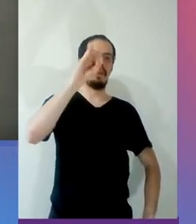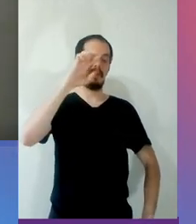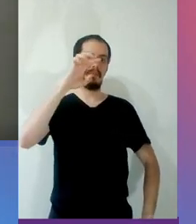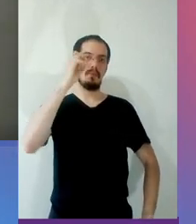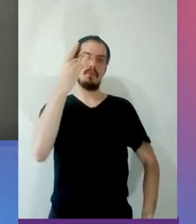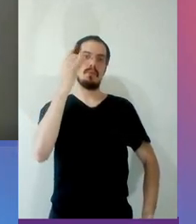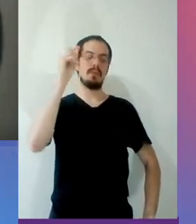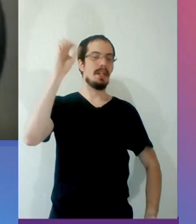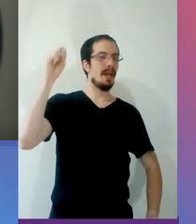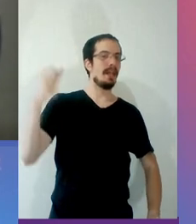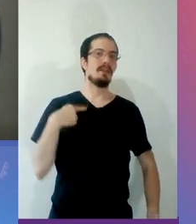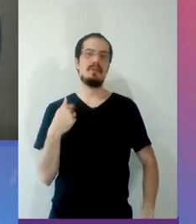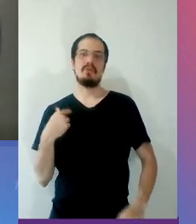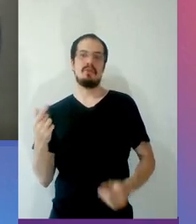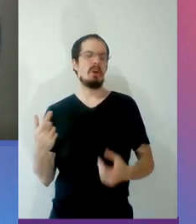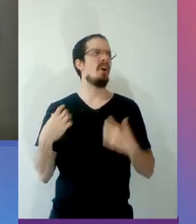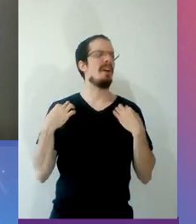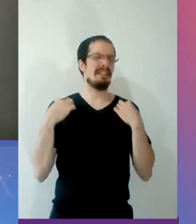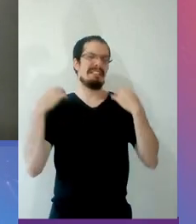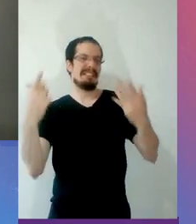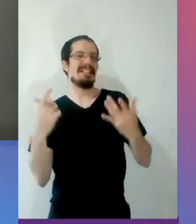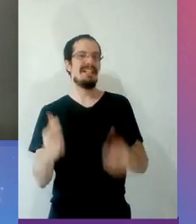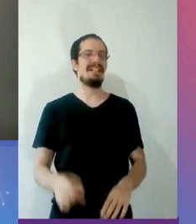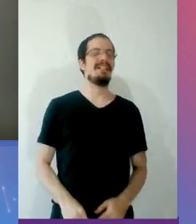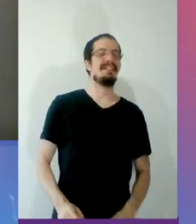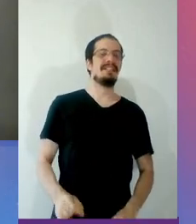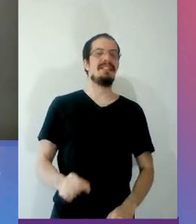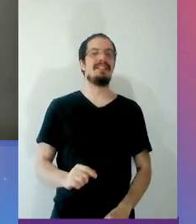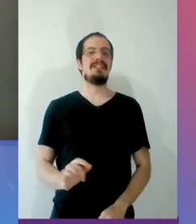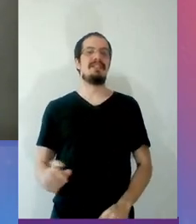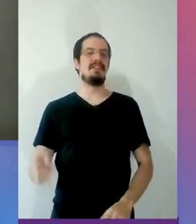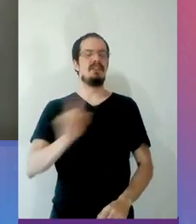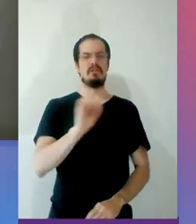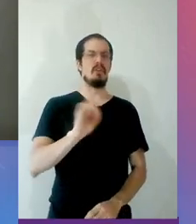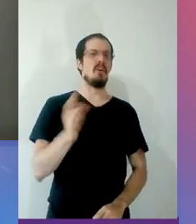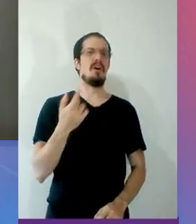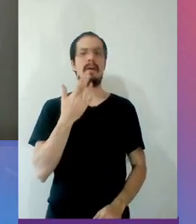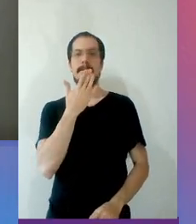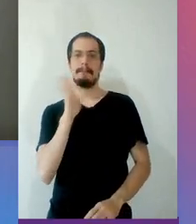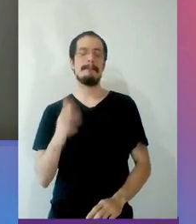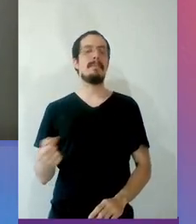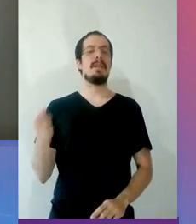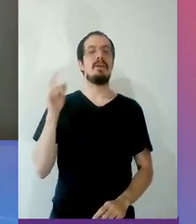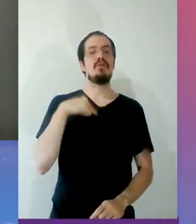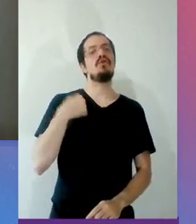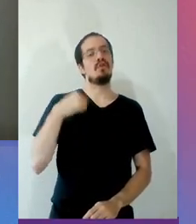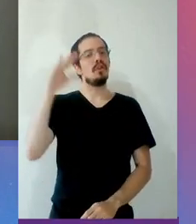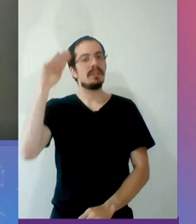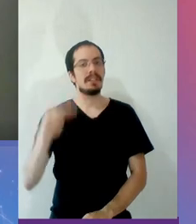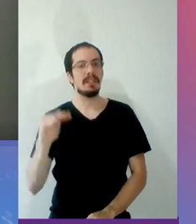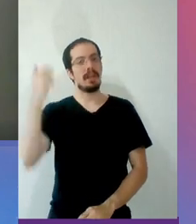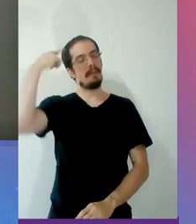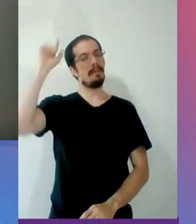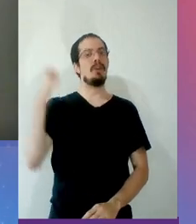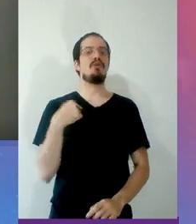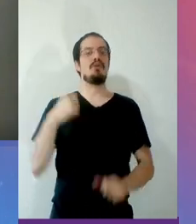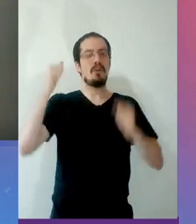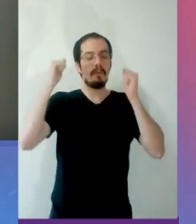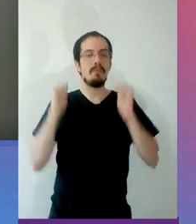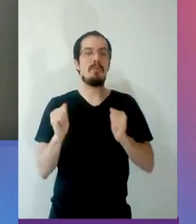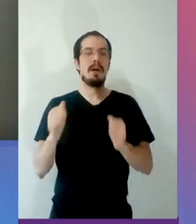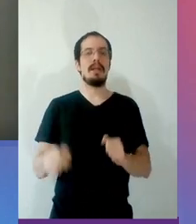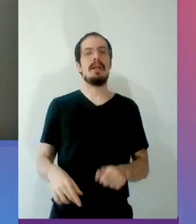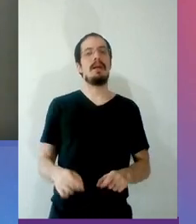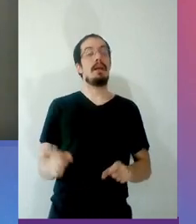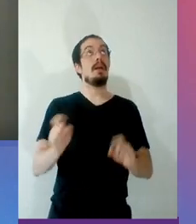voy a ir a una candidatura tan grande? Yo dije, a mí déjenme chiquitito, pero que yo pueda de alguna manera, ojalá tener